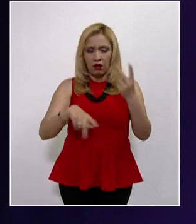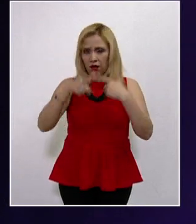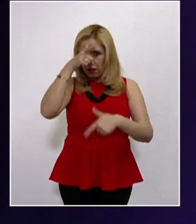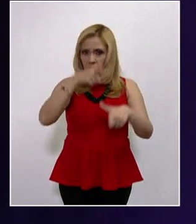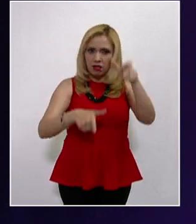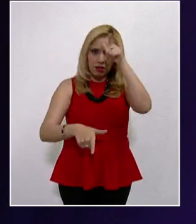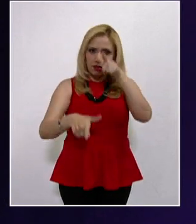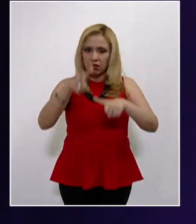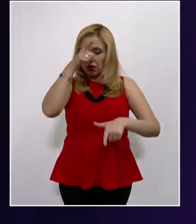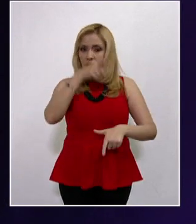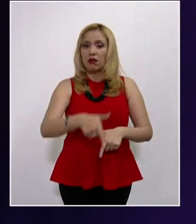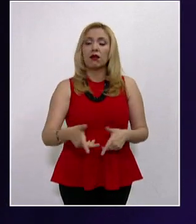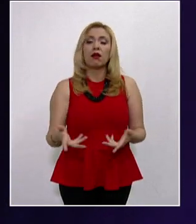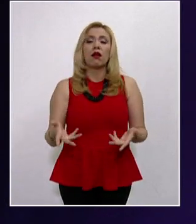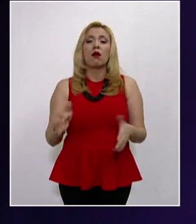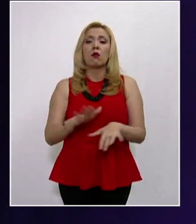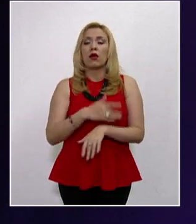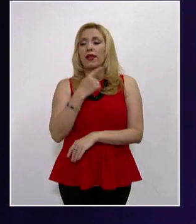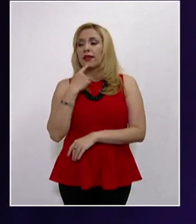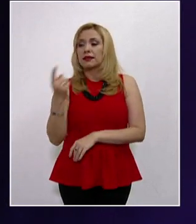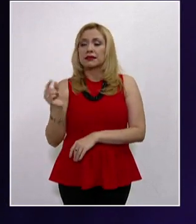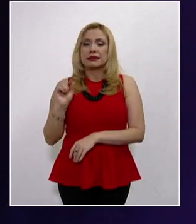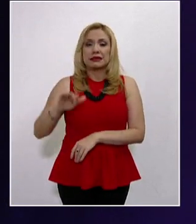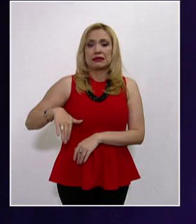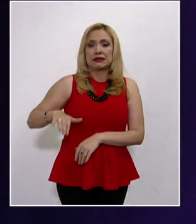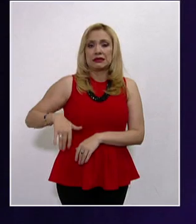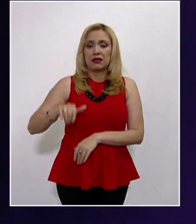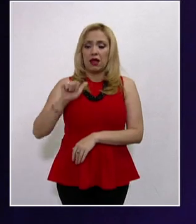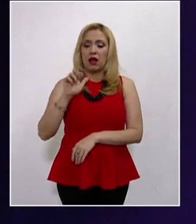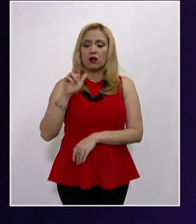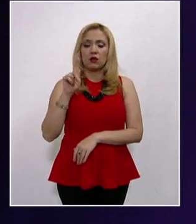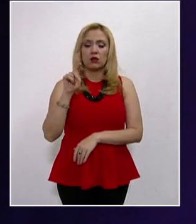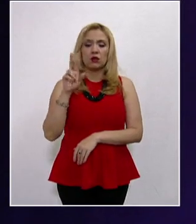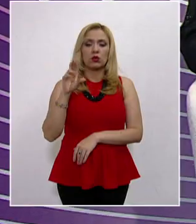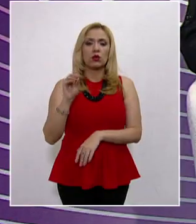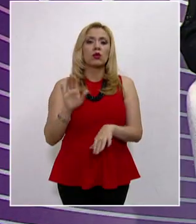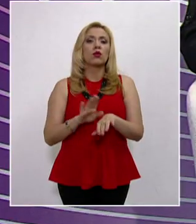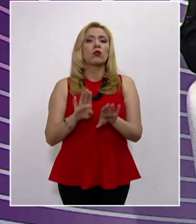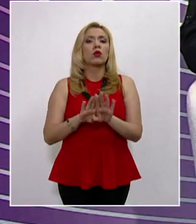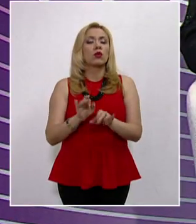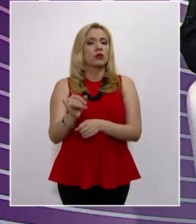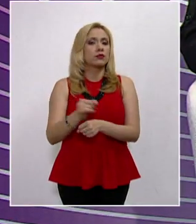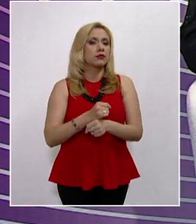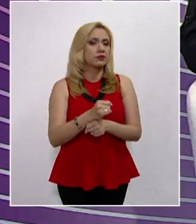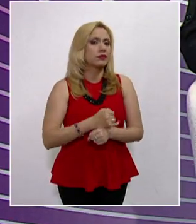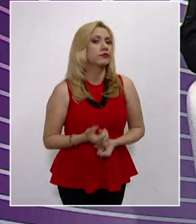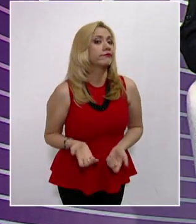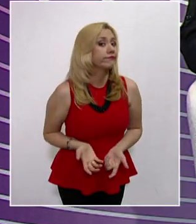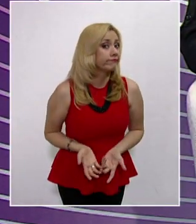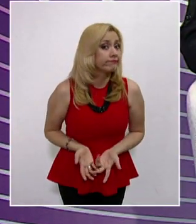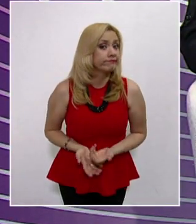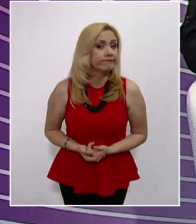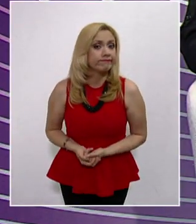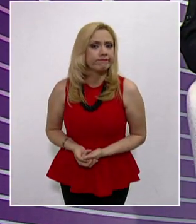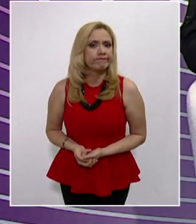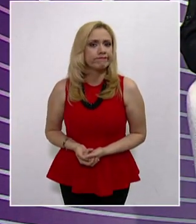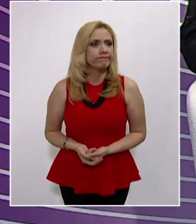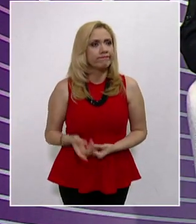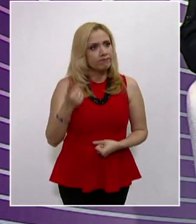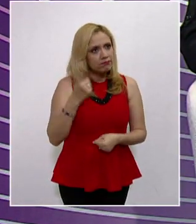se relacionan justo con lo que comentaba Arturo sobre la parte de investigación, ¿no? O sea, en estas